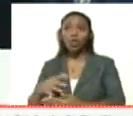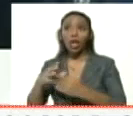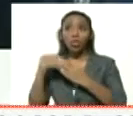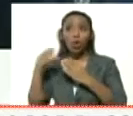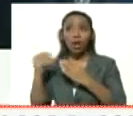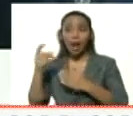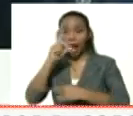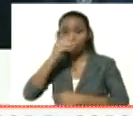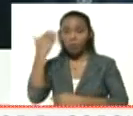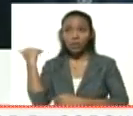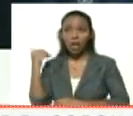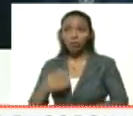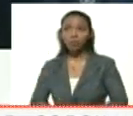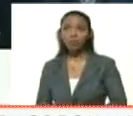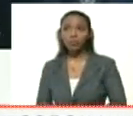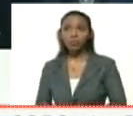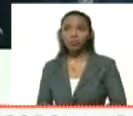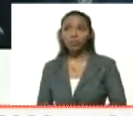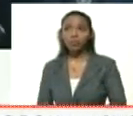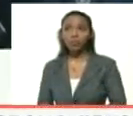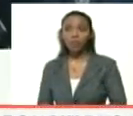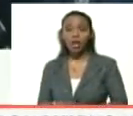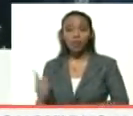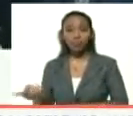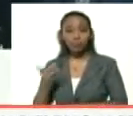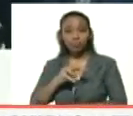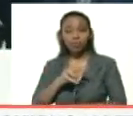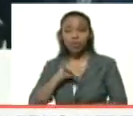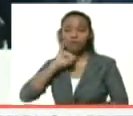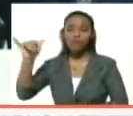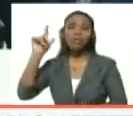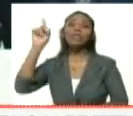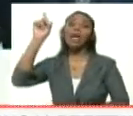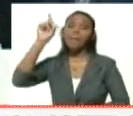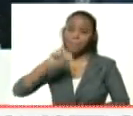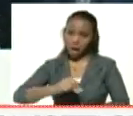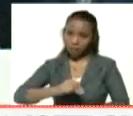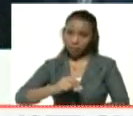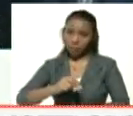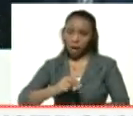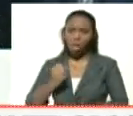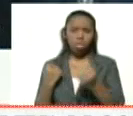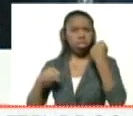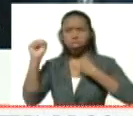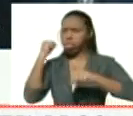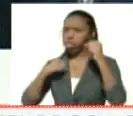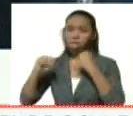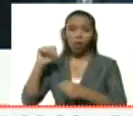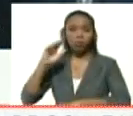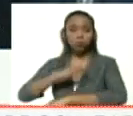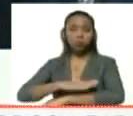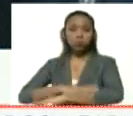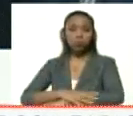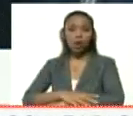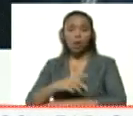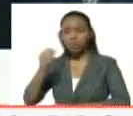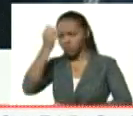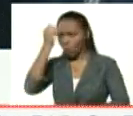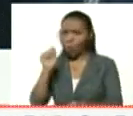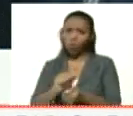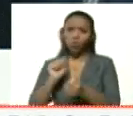el año pasado. En paralelo, denunciamos también, han desatado una operación brutal de propaganda de